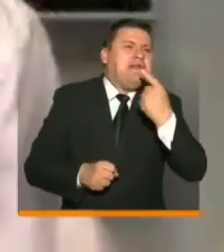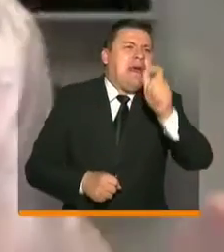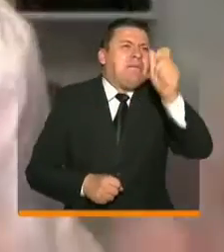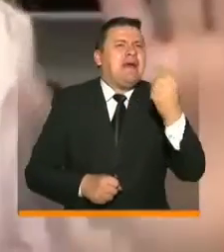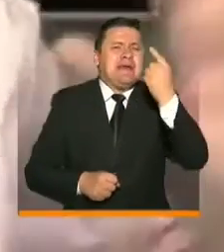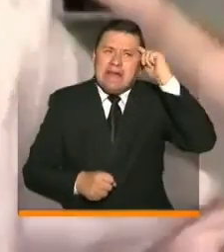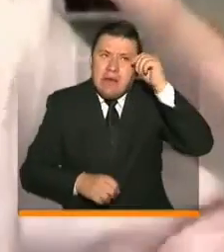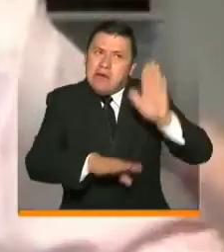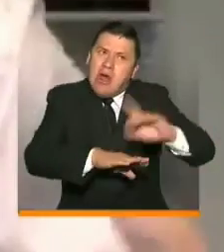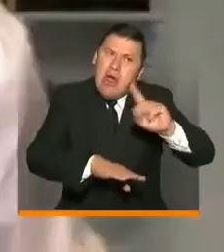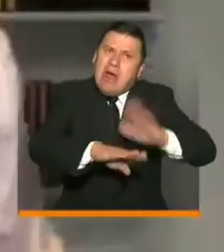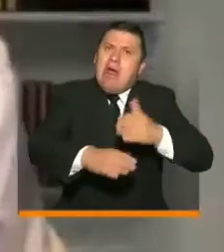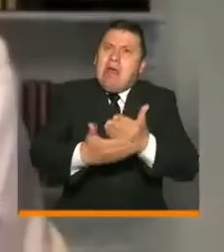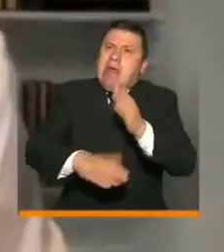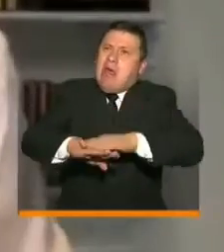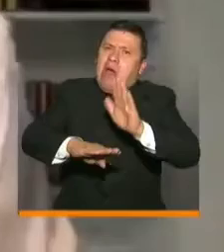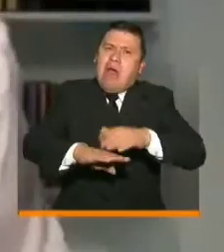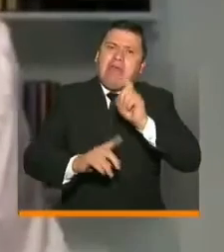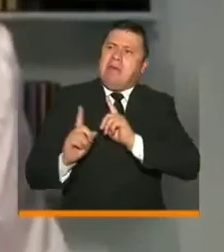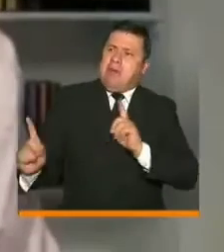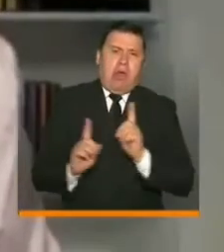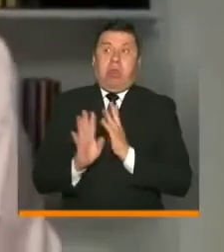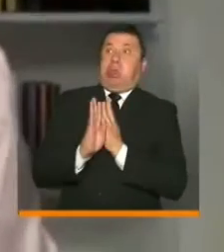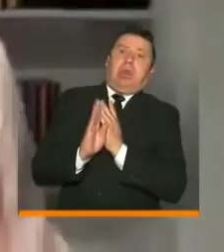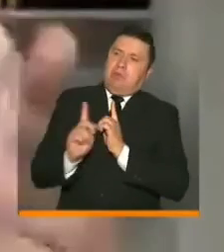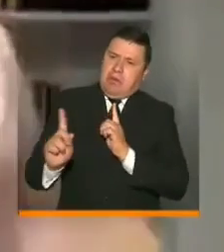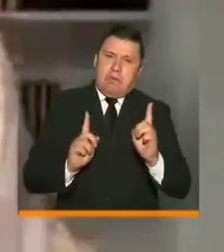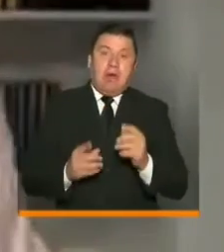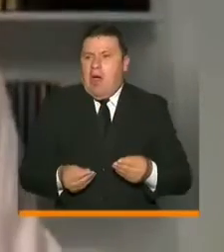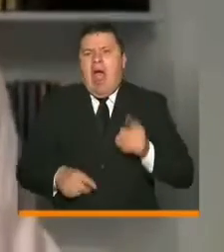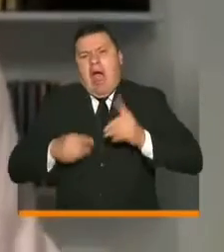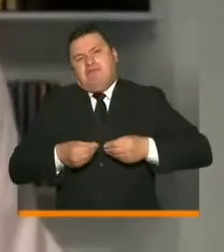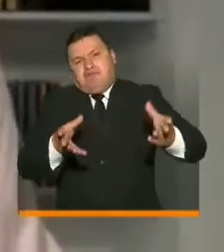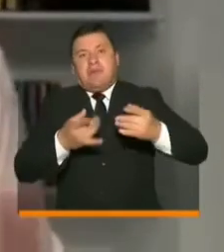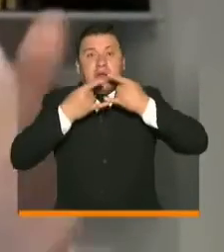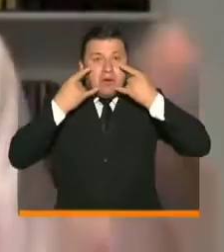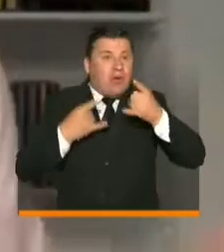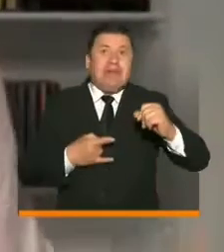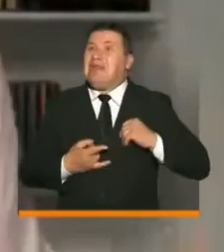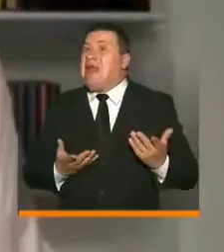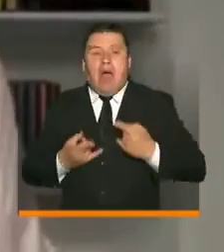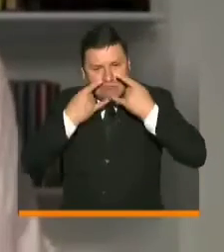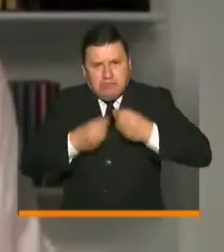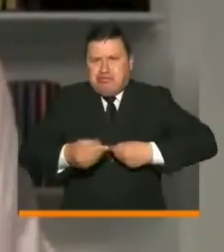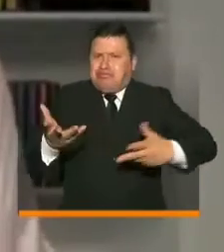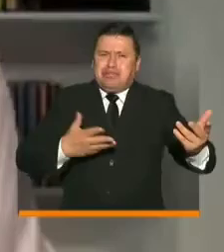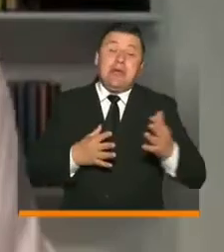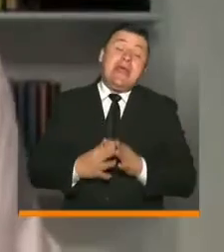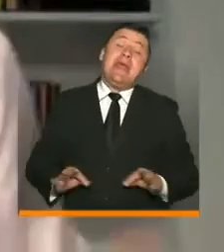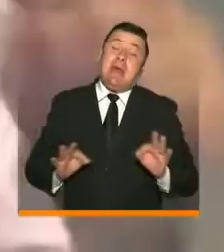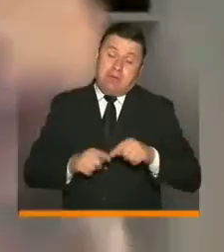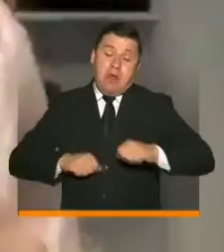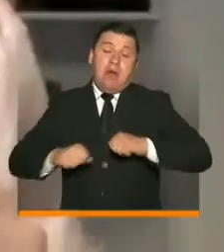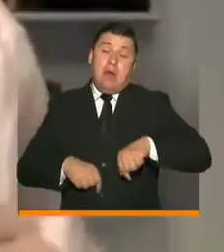gente y recordándole a la gente que mantenga su distancia, entregándole el tapabocas a aquella persona que no lo tiene. Entonces, eso ha sido